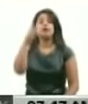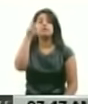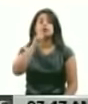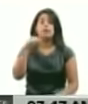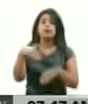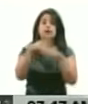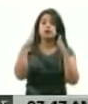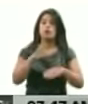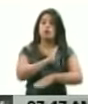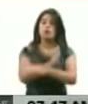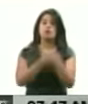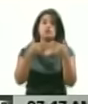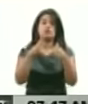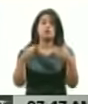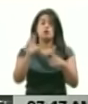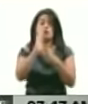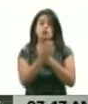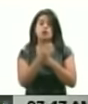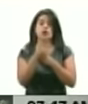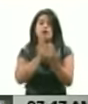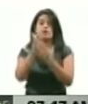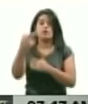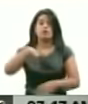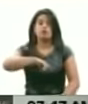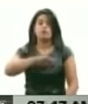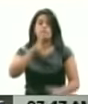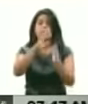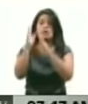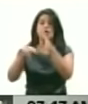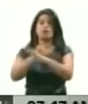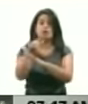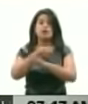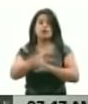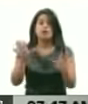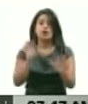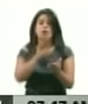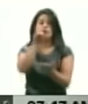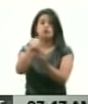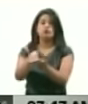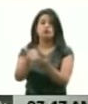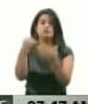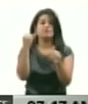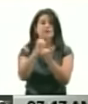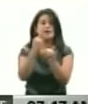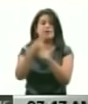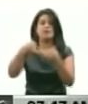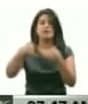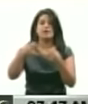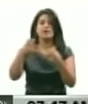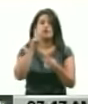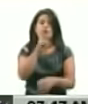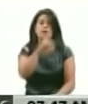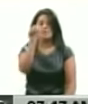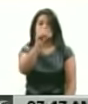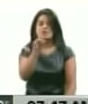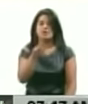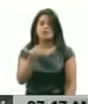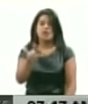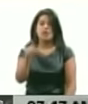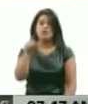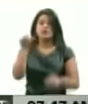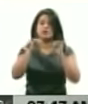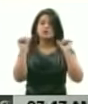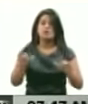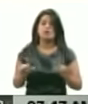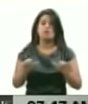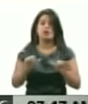del Poder Popular para la Cultura, a través de nosotros, de la Biblioteca Nacional, puso en línea la plataforma SADEL, Sistema